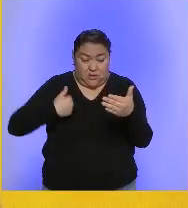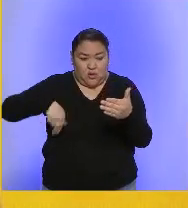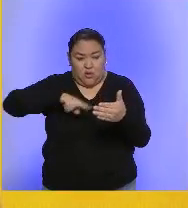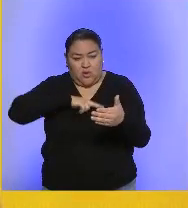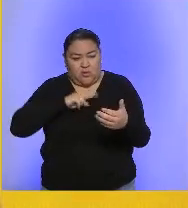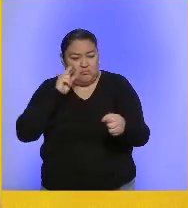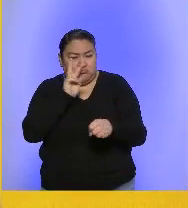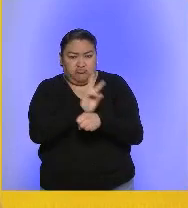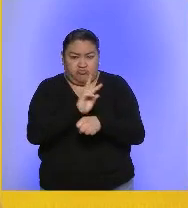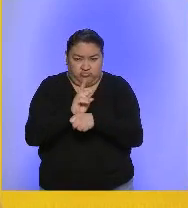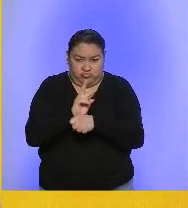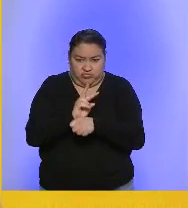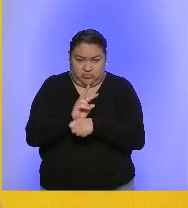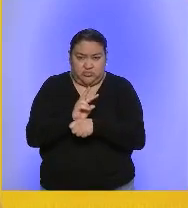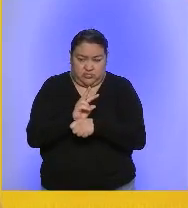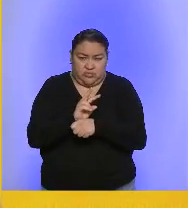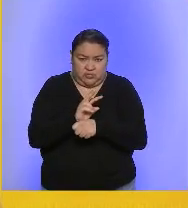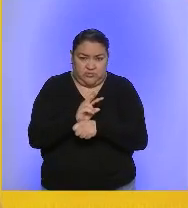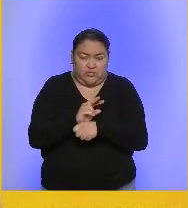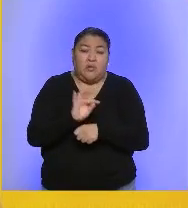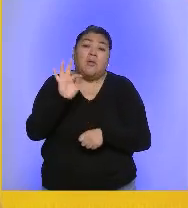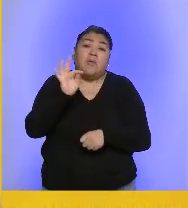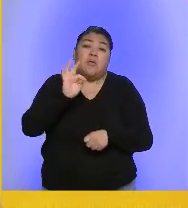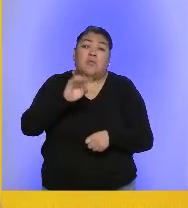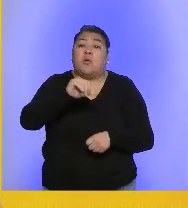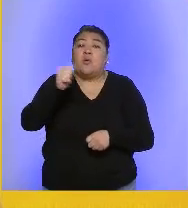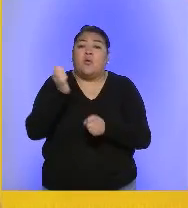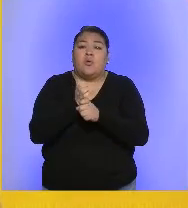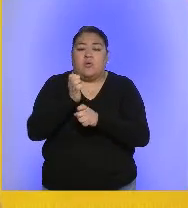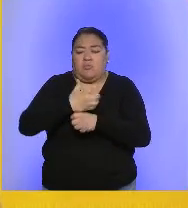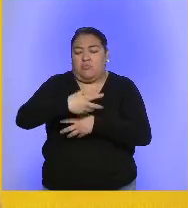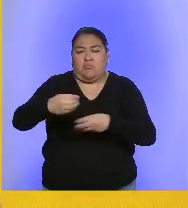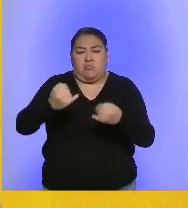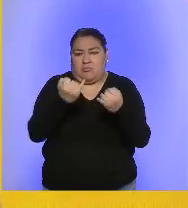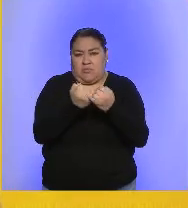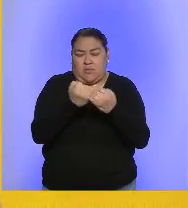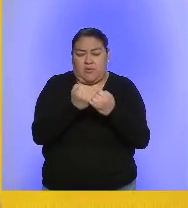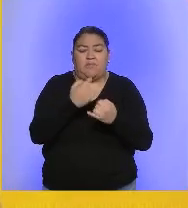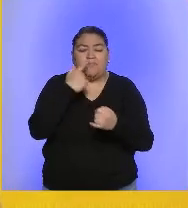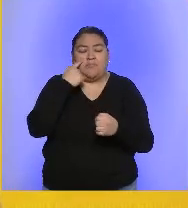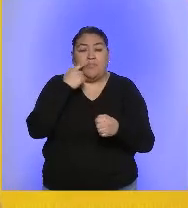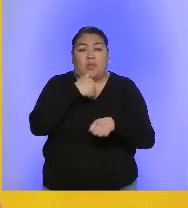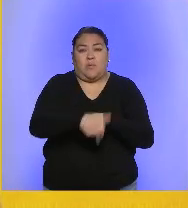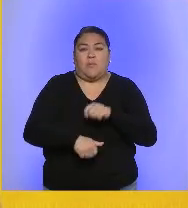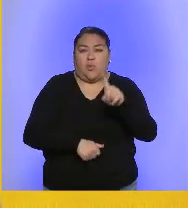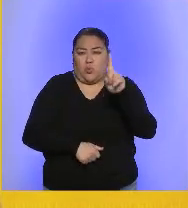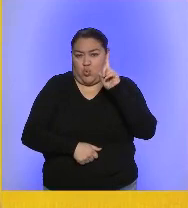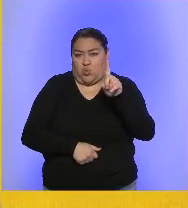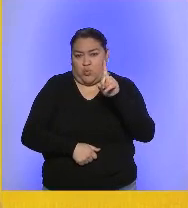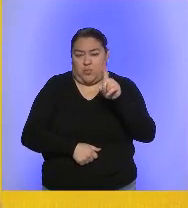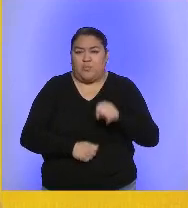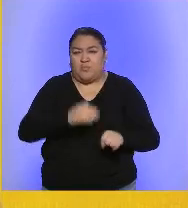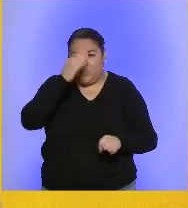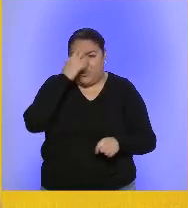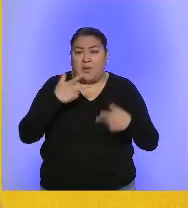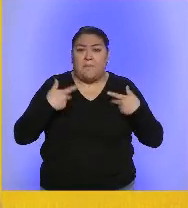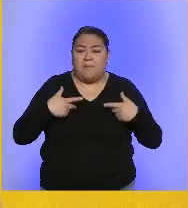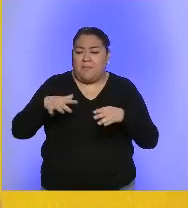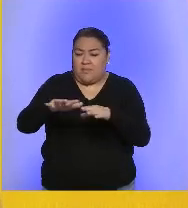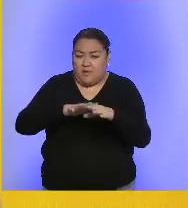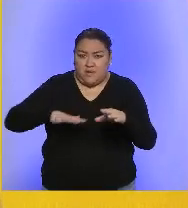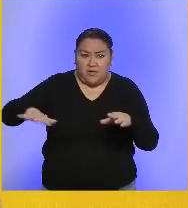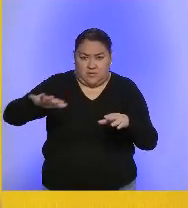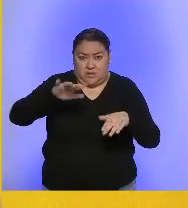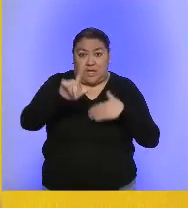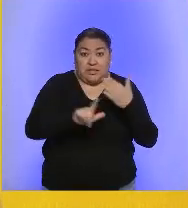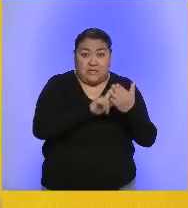del país. Primero, me referiré a la denuncia ciudadana ante delitos electorales. Segundo,